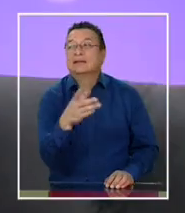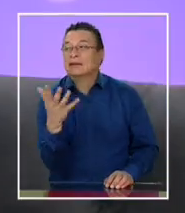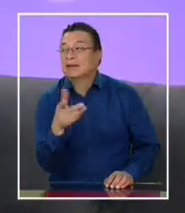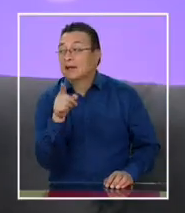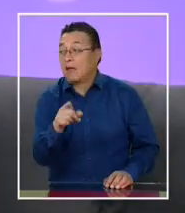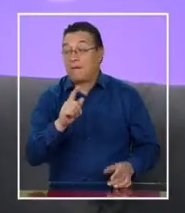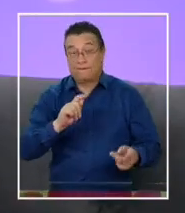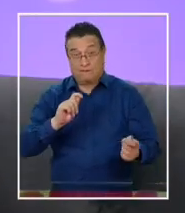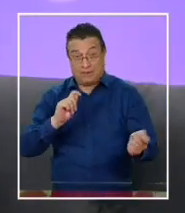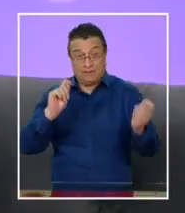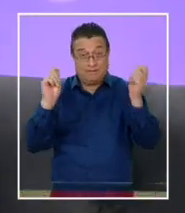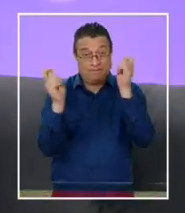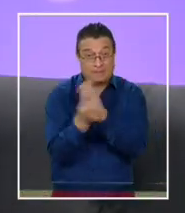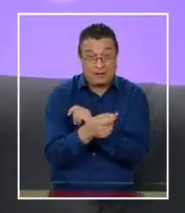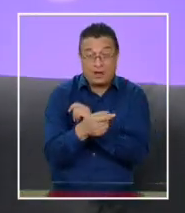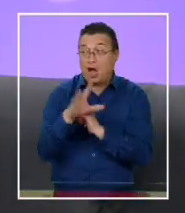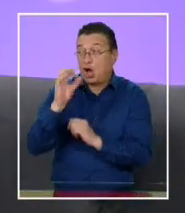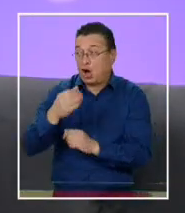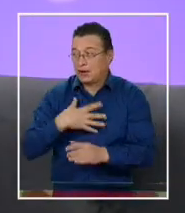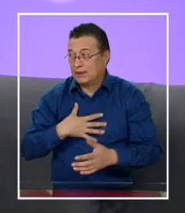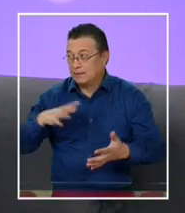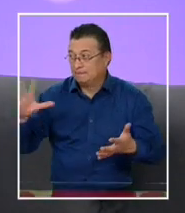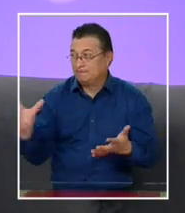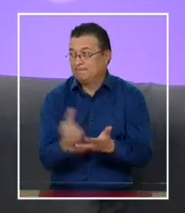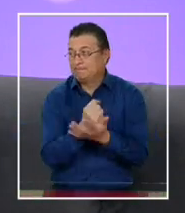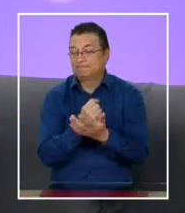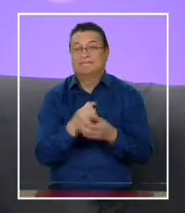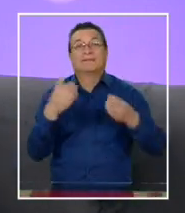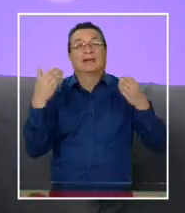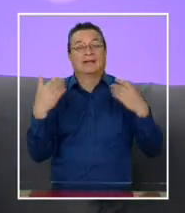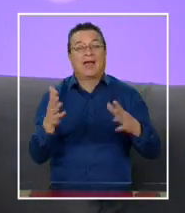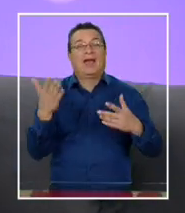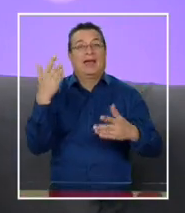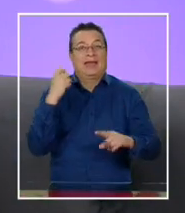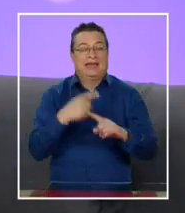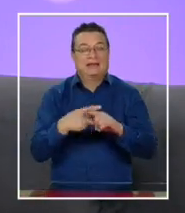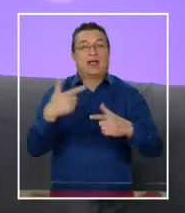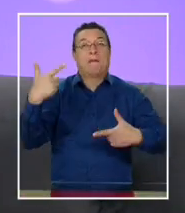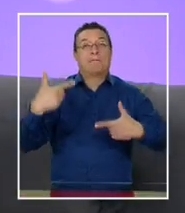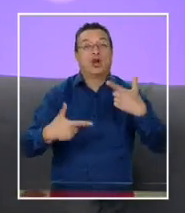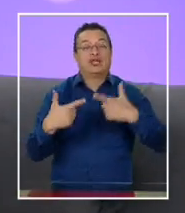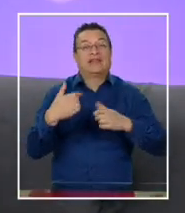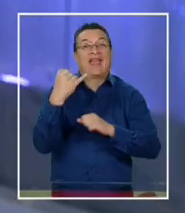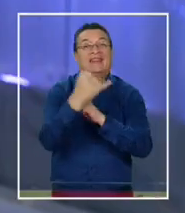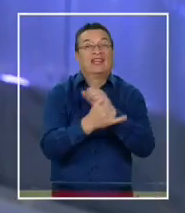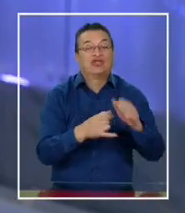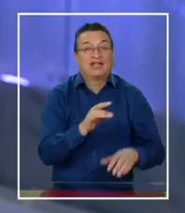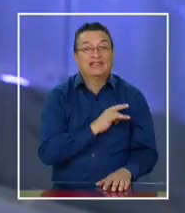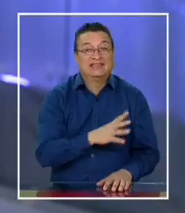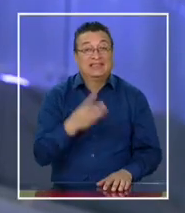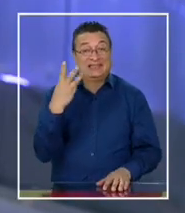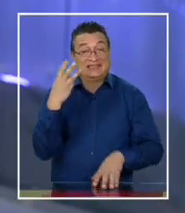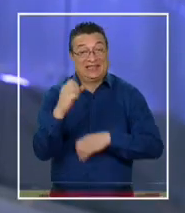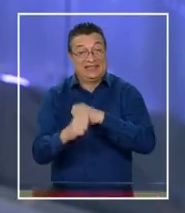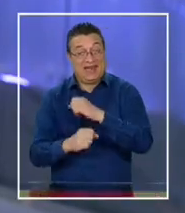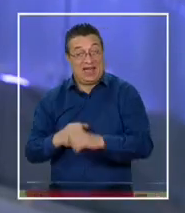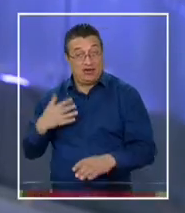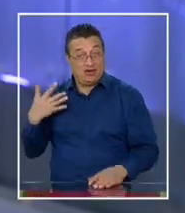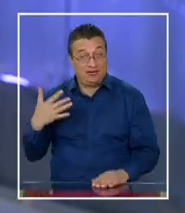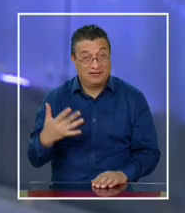un hay una vuelta a que o a recuperar lo que lo que era la política exterior chilena Durante los 30 años